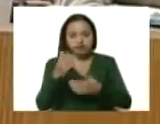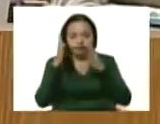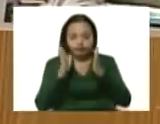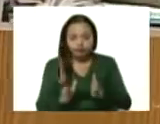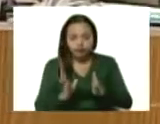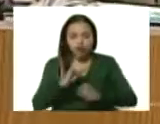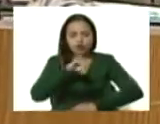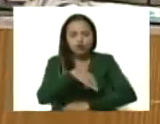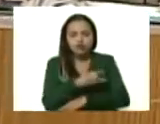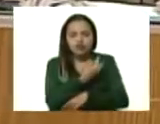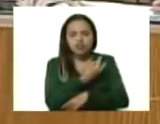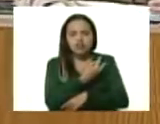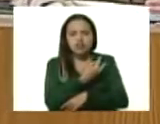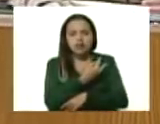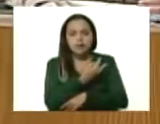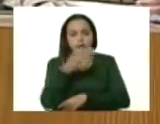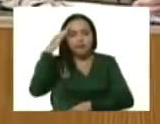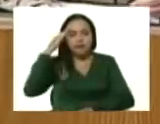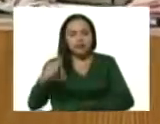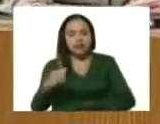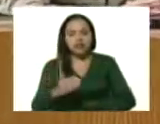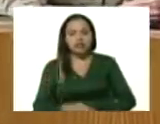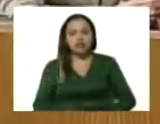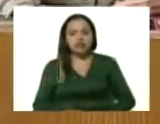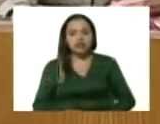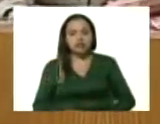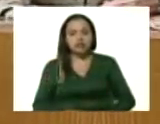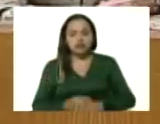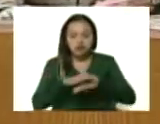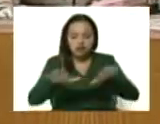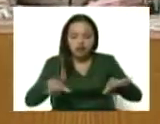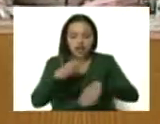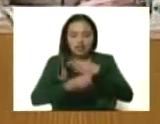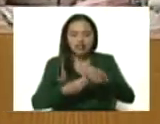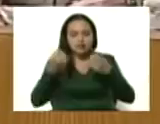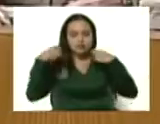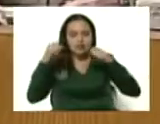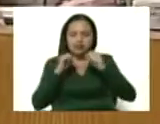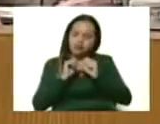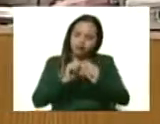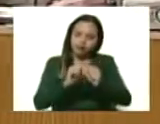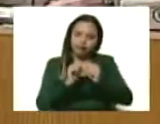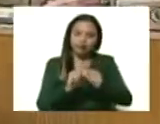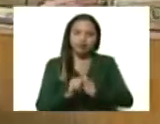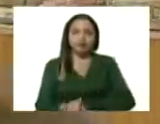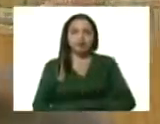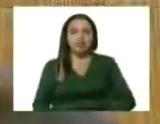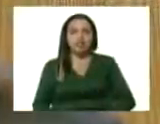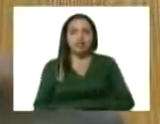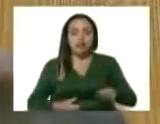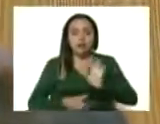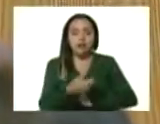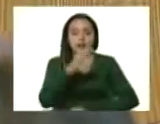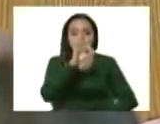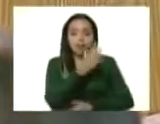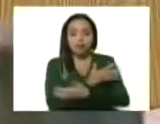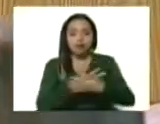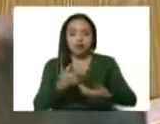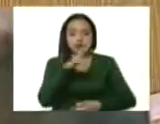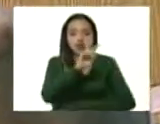universidad militar en despliegue y entrenamiento permanente. Y tener más de